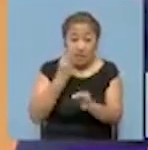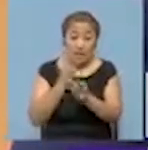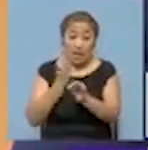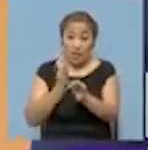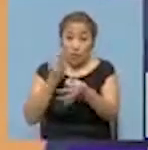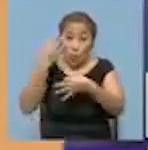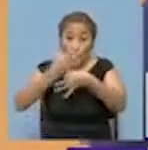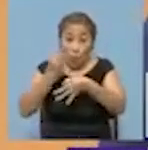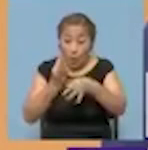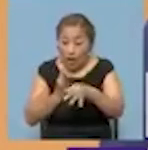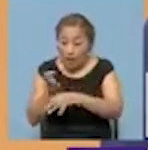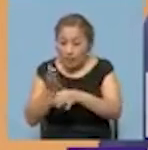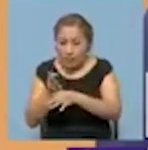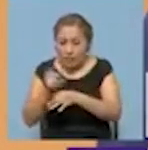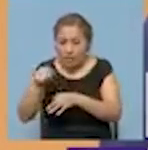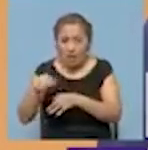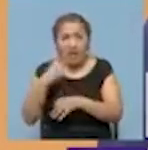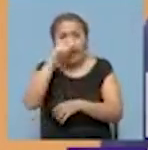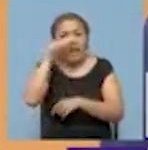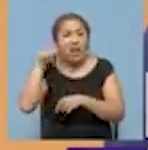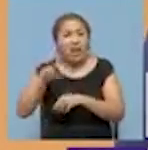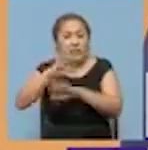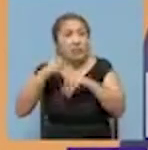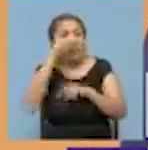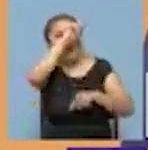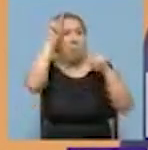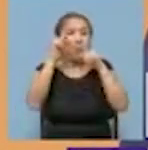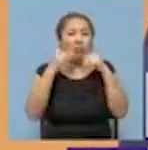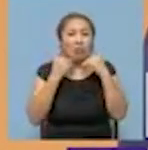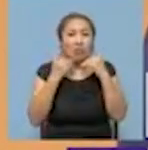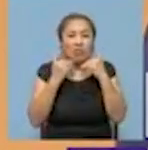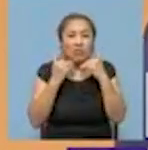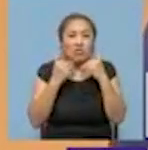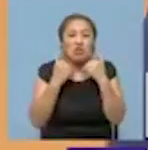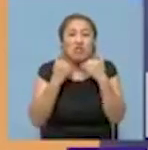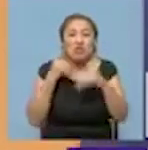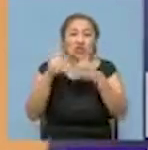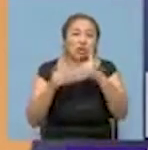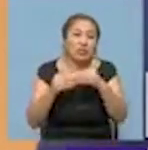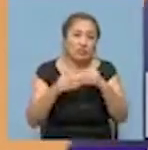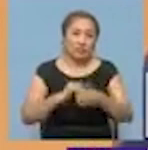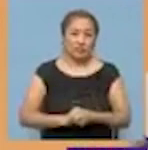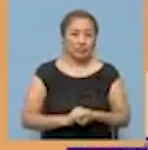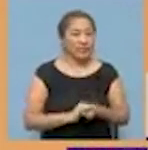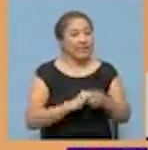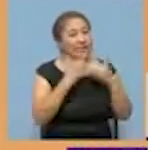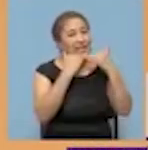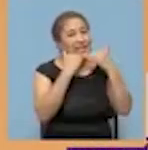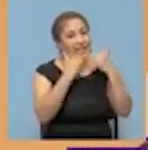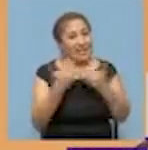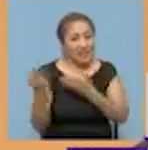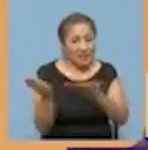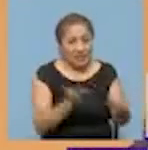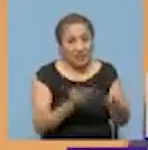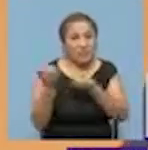contrario de lo que producirse en el niño es un desconcierto terror y un grave trastorno de identidad doctora atienda a brandolino un gusto